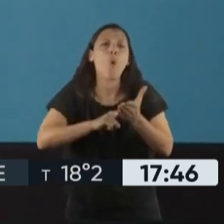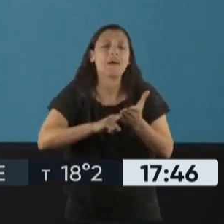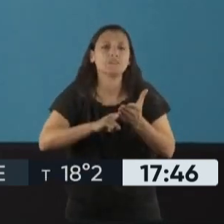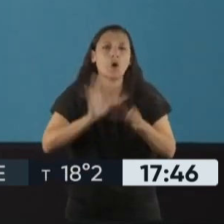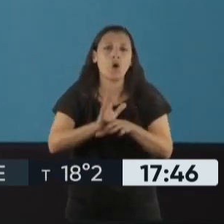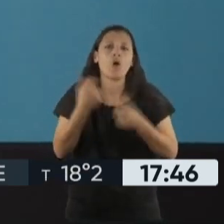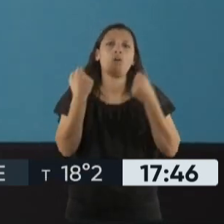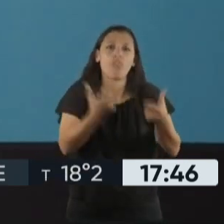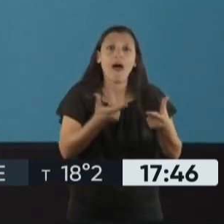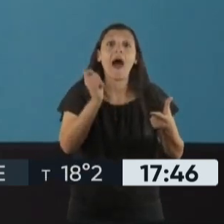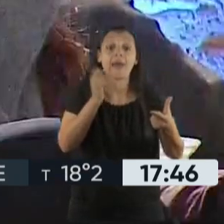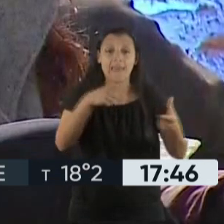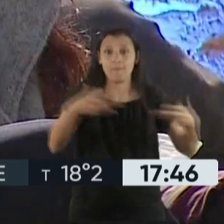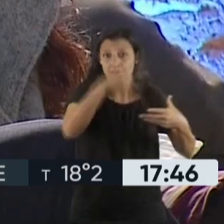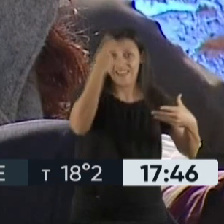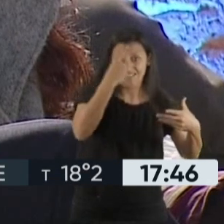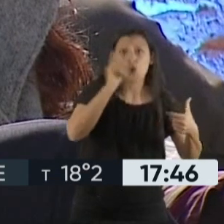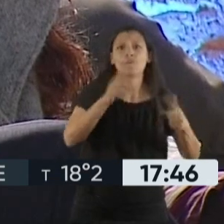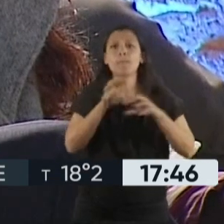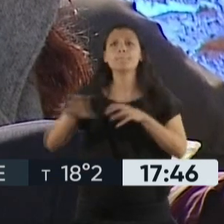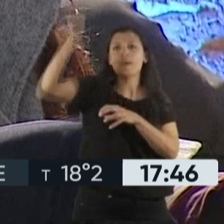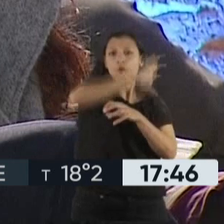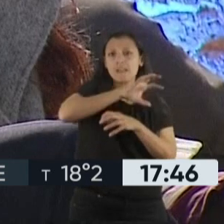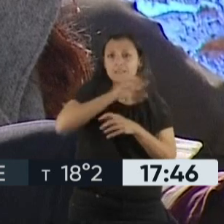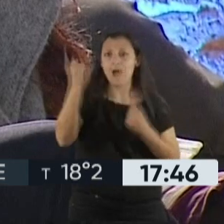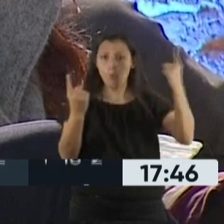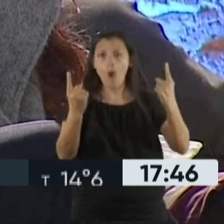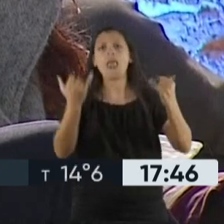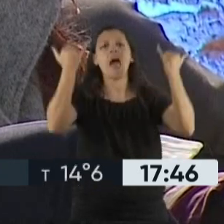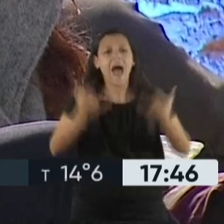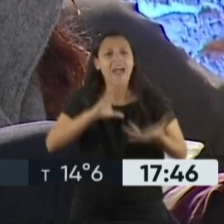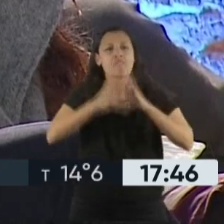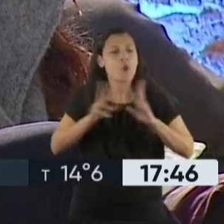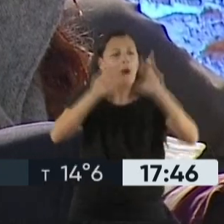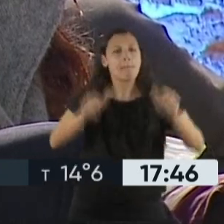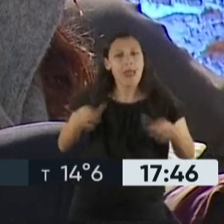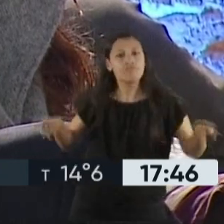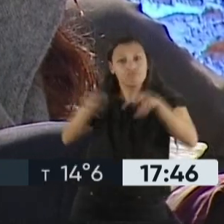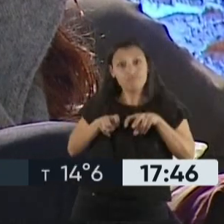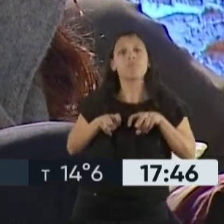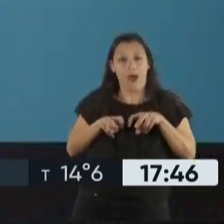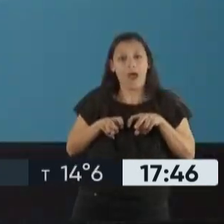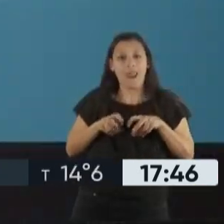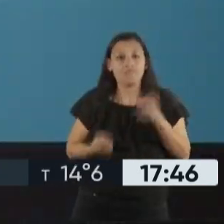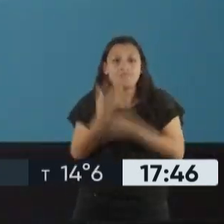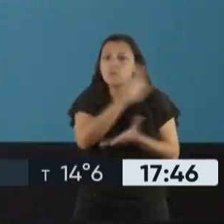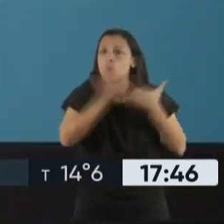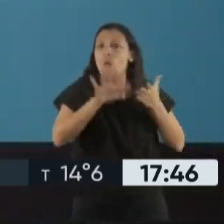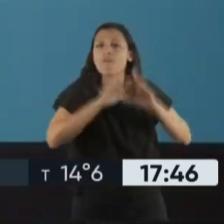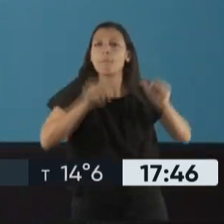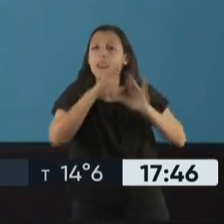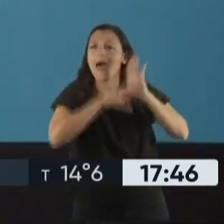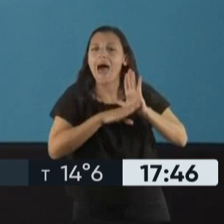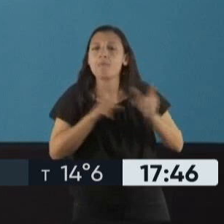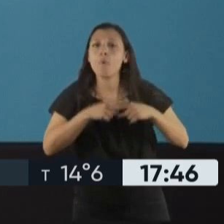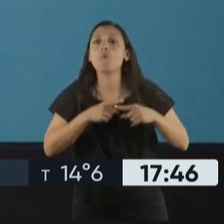permitir tanto a la nación como a las provincias contar con recursos para implementar políticas públicas en pos